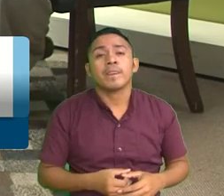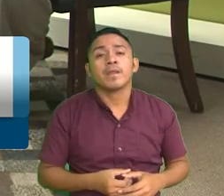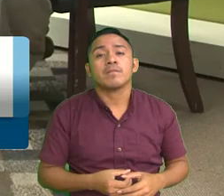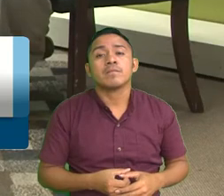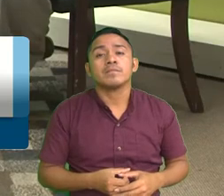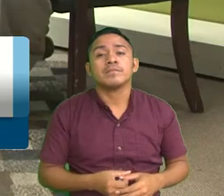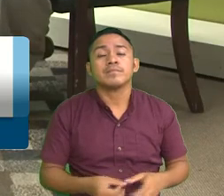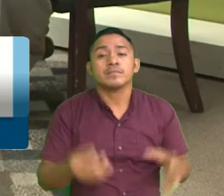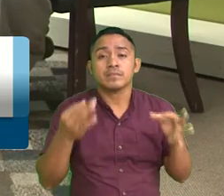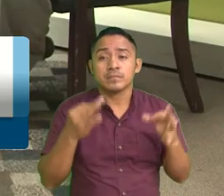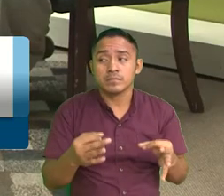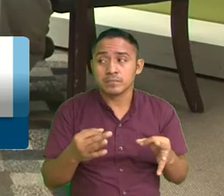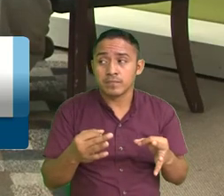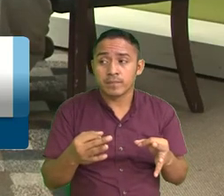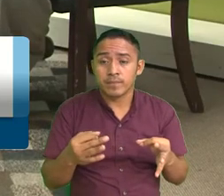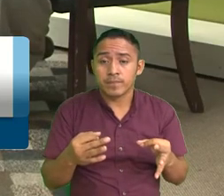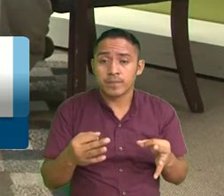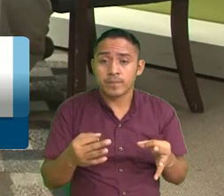Por ejemplo, tener